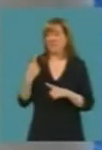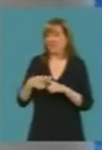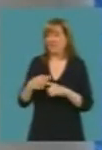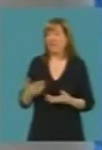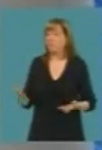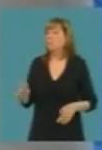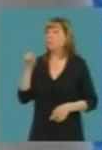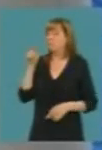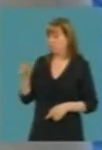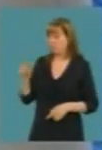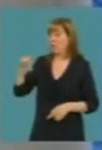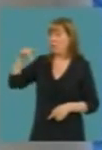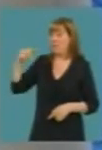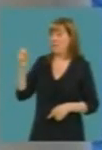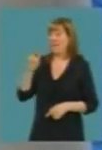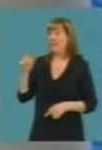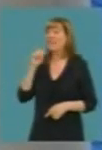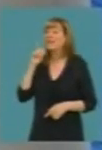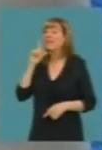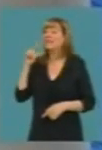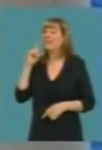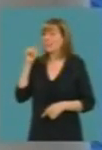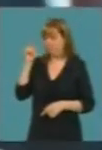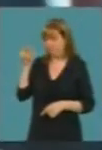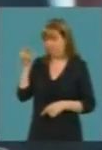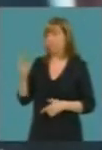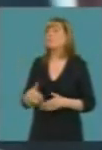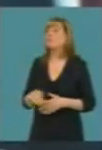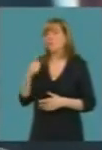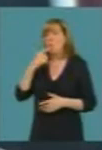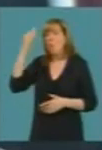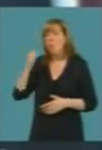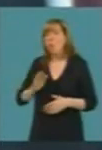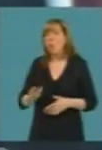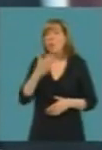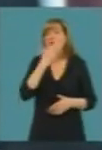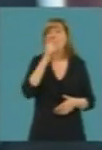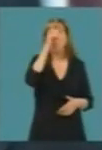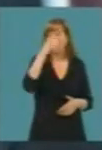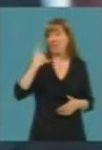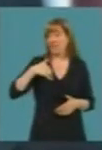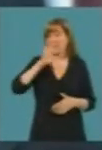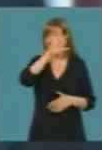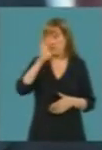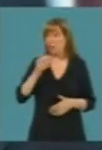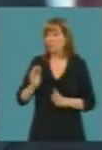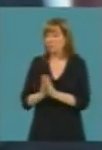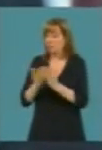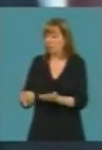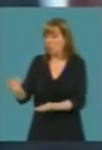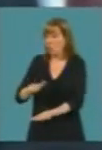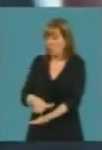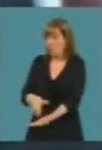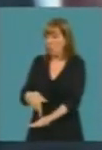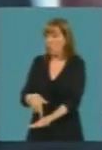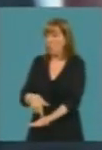Doctor Oscar Isidro José Parrilli, juráis por Dios y por la patria, sobre estos santos